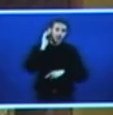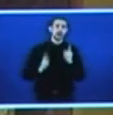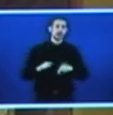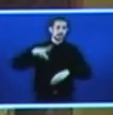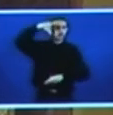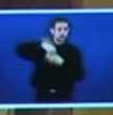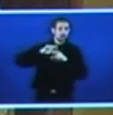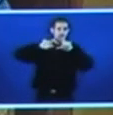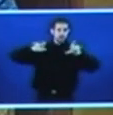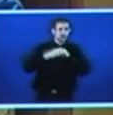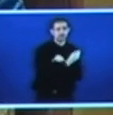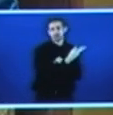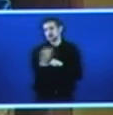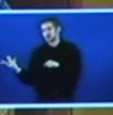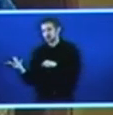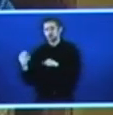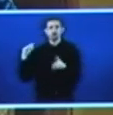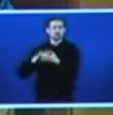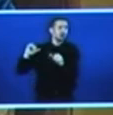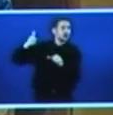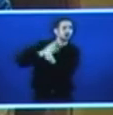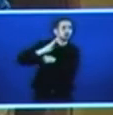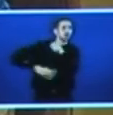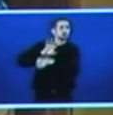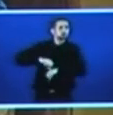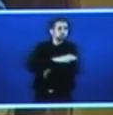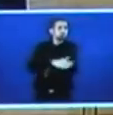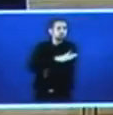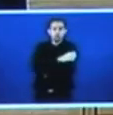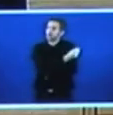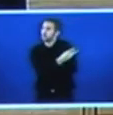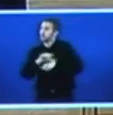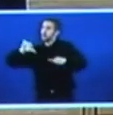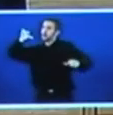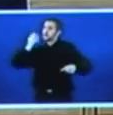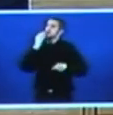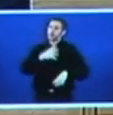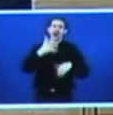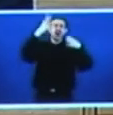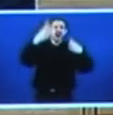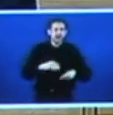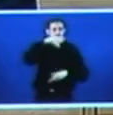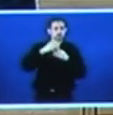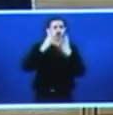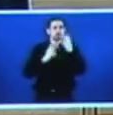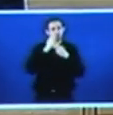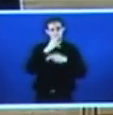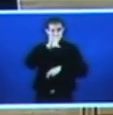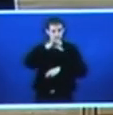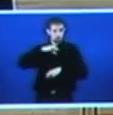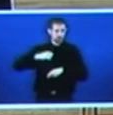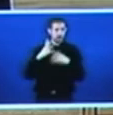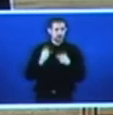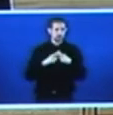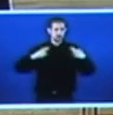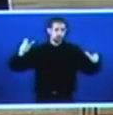legislatura autonómica houve tantos directivos mulleres na administración autonómica como nesta. O número de